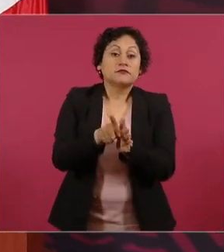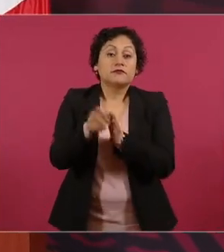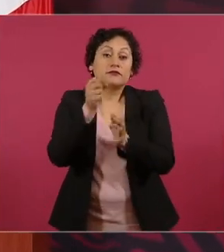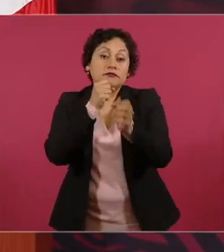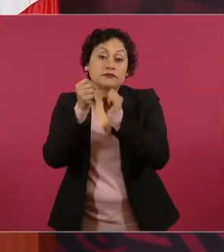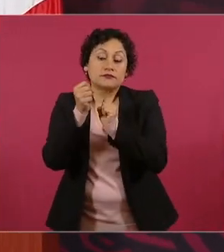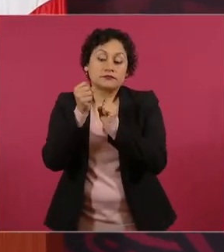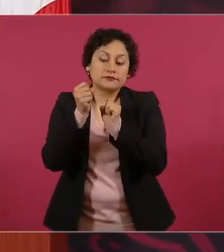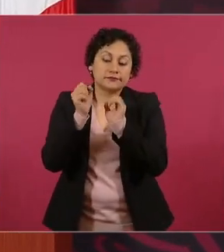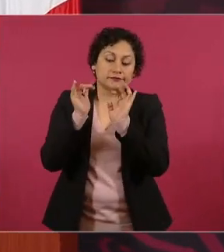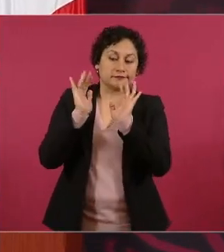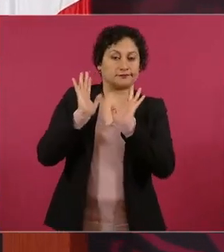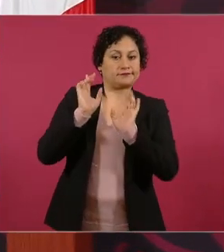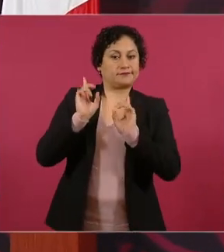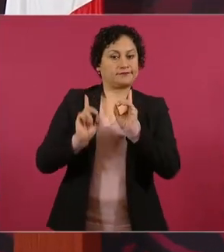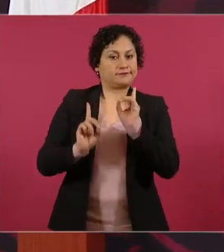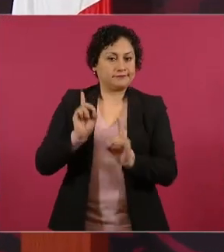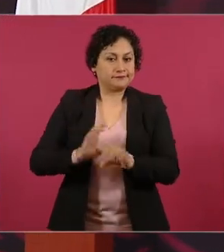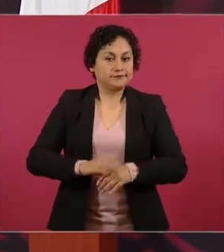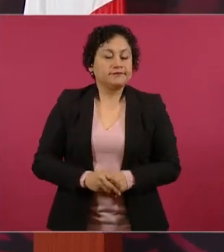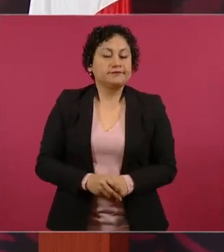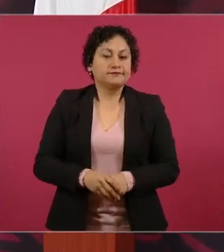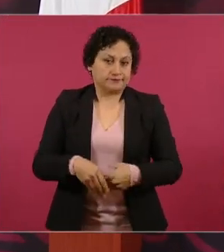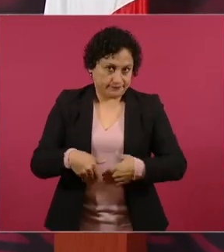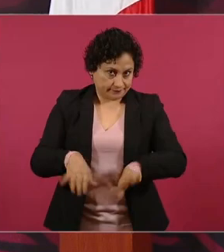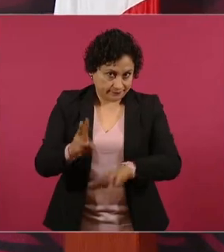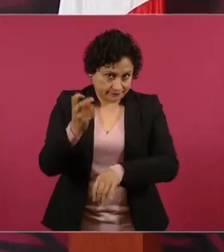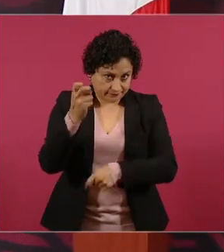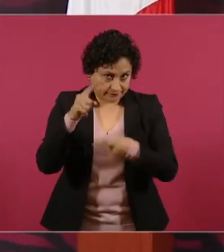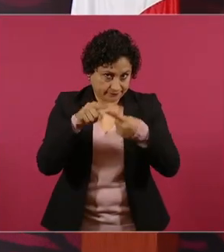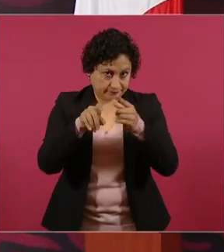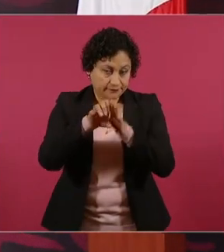Pero bueno, ahí está. Otro,